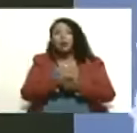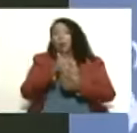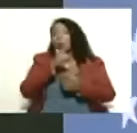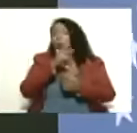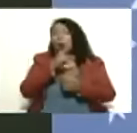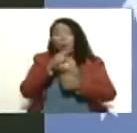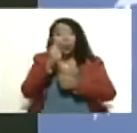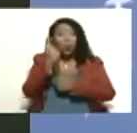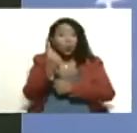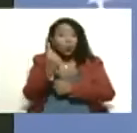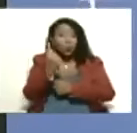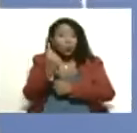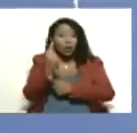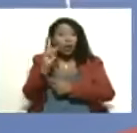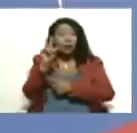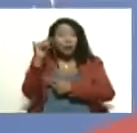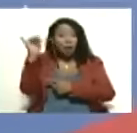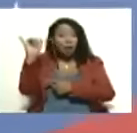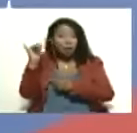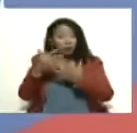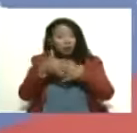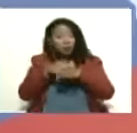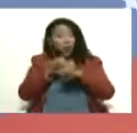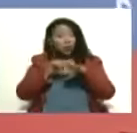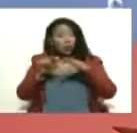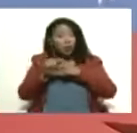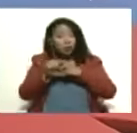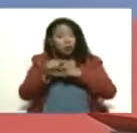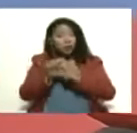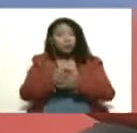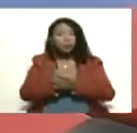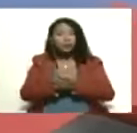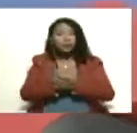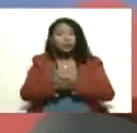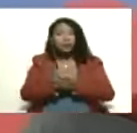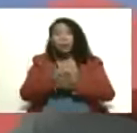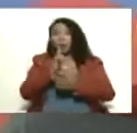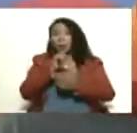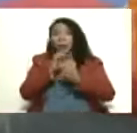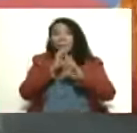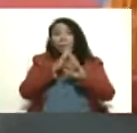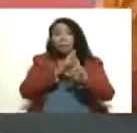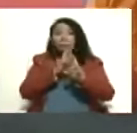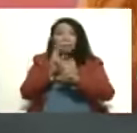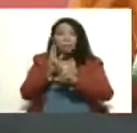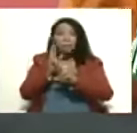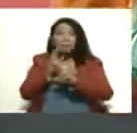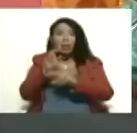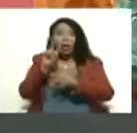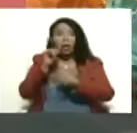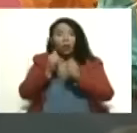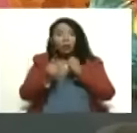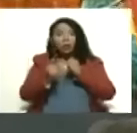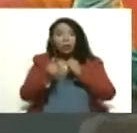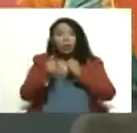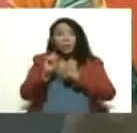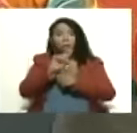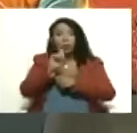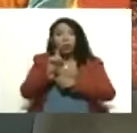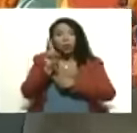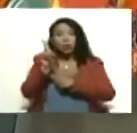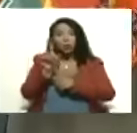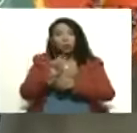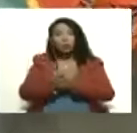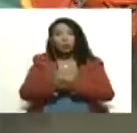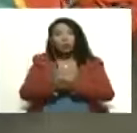incluido Guyana no existe Mariana para responder a a la última parte de tu